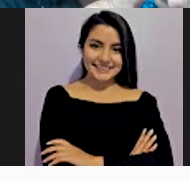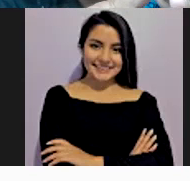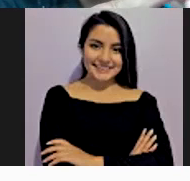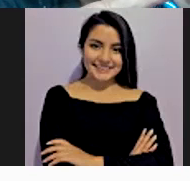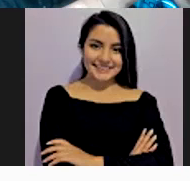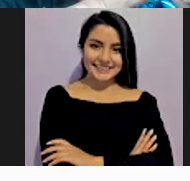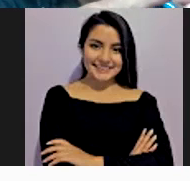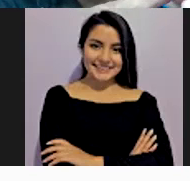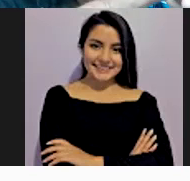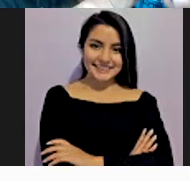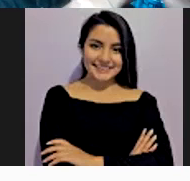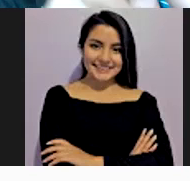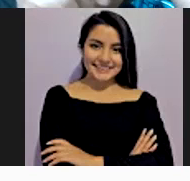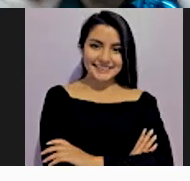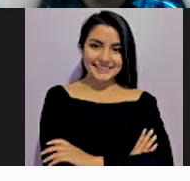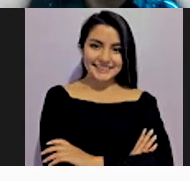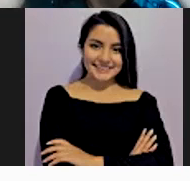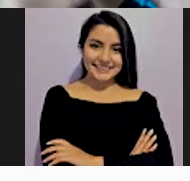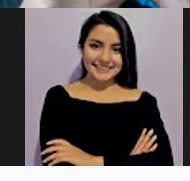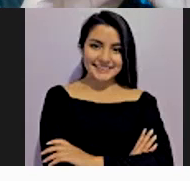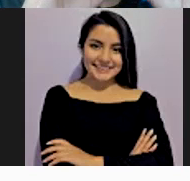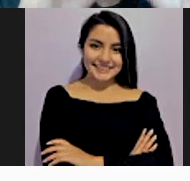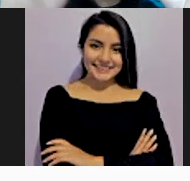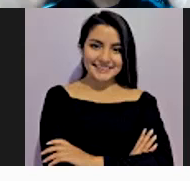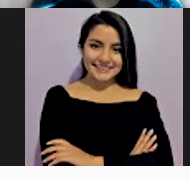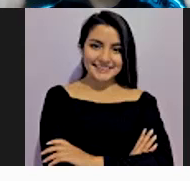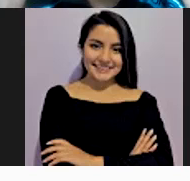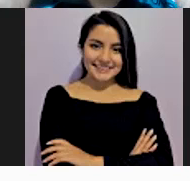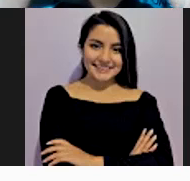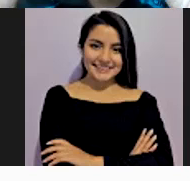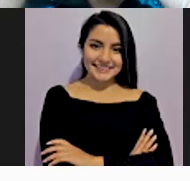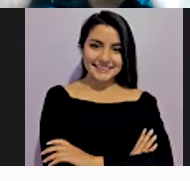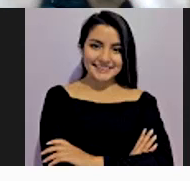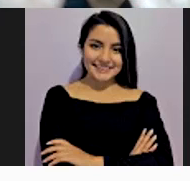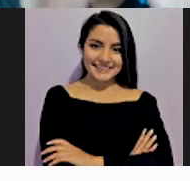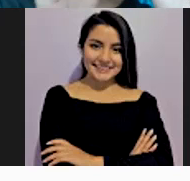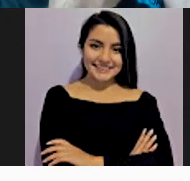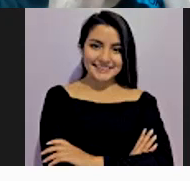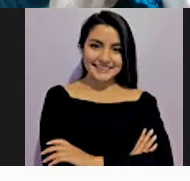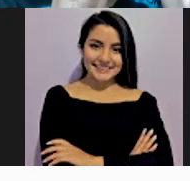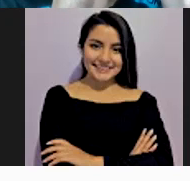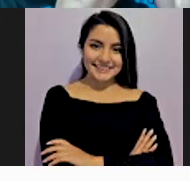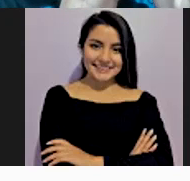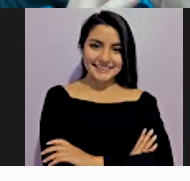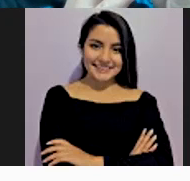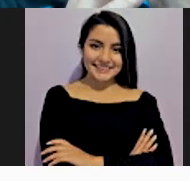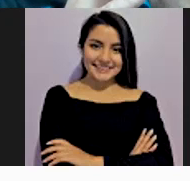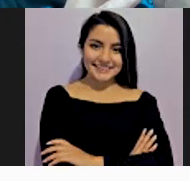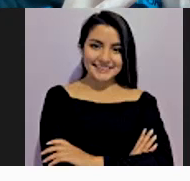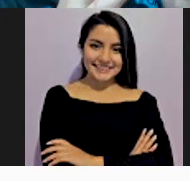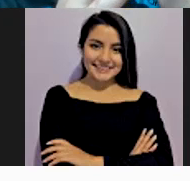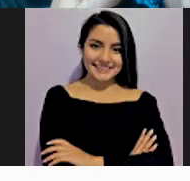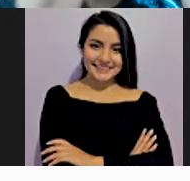qué es, en este caso me parece que es la temperatura y lo que es la velocidad. Pues tomar en cuenta todos esos parámetros y dice muy bien, a ver, está. El caudal